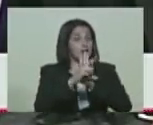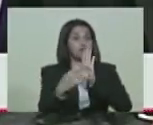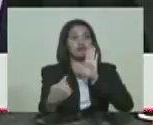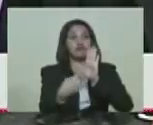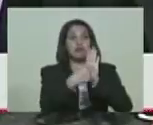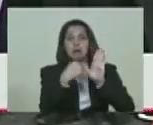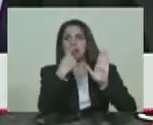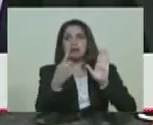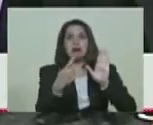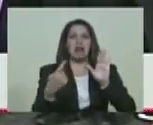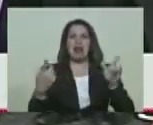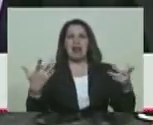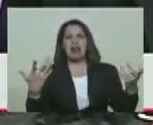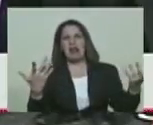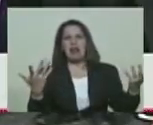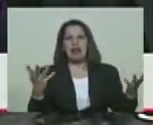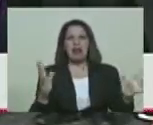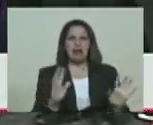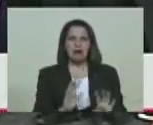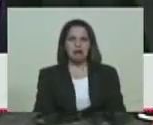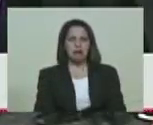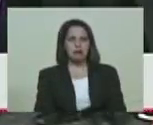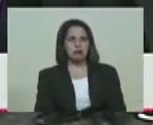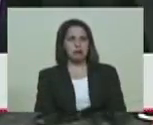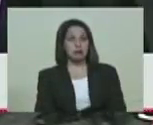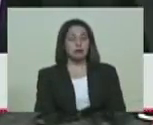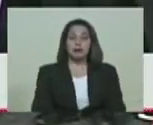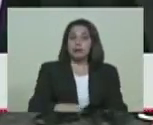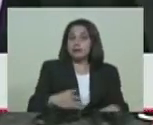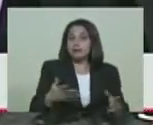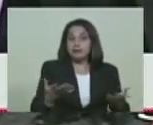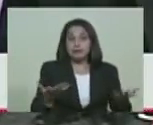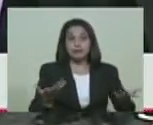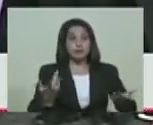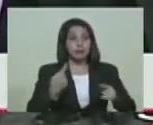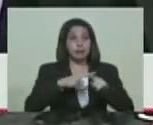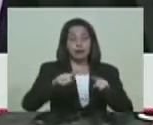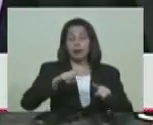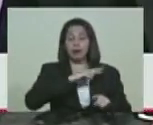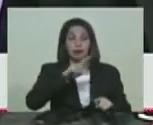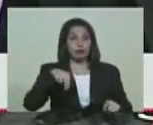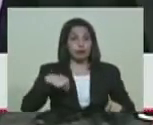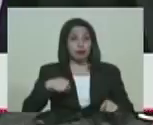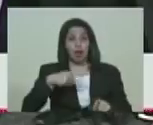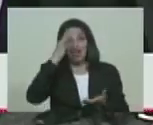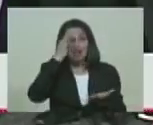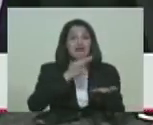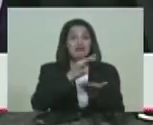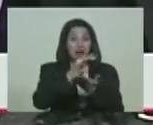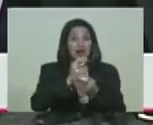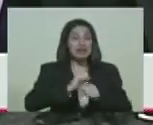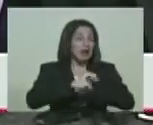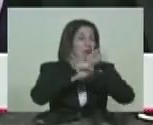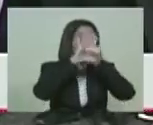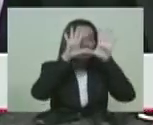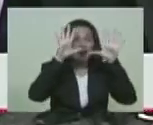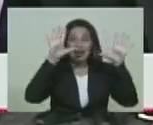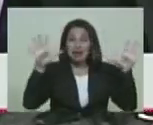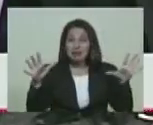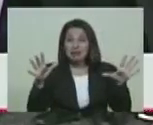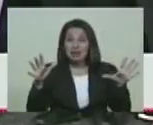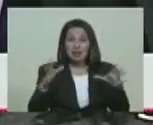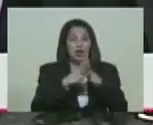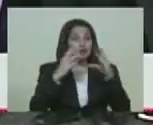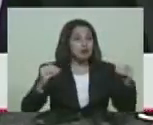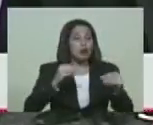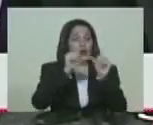quién sabe con qué cosa. Como nosotros tenemos plena fe en la transparencia del sistema